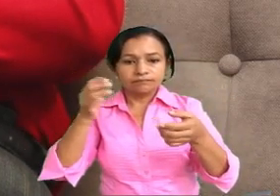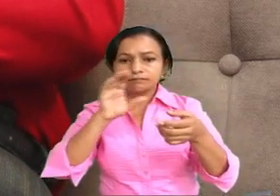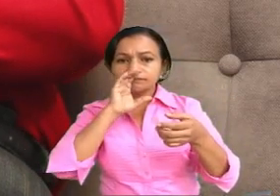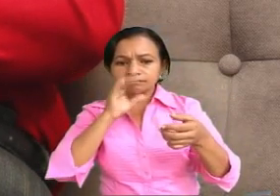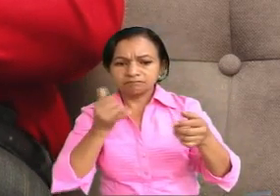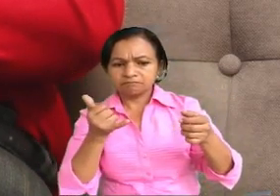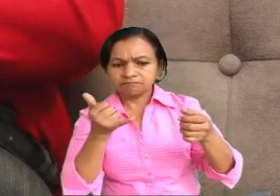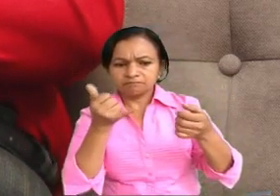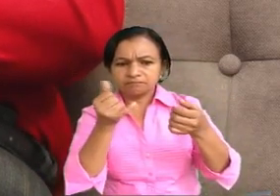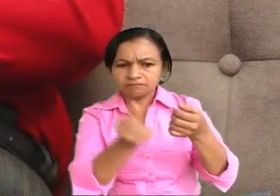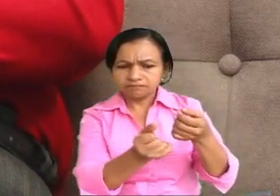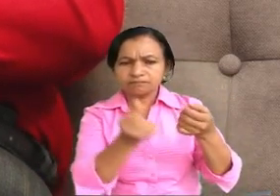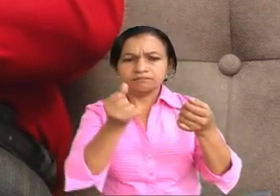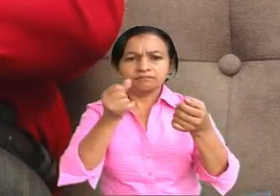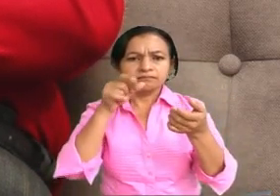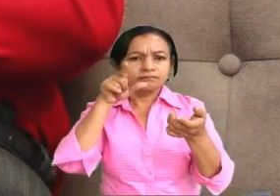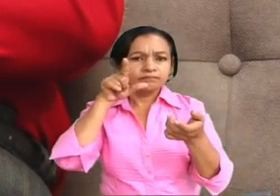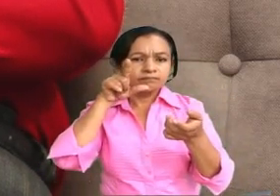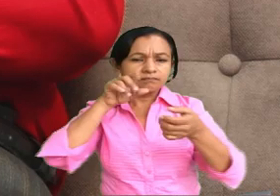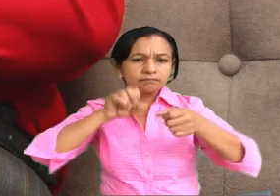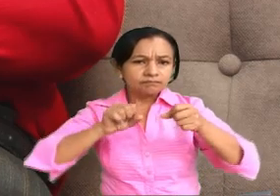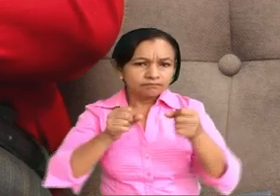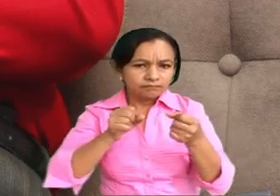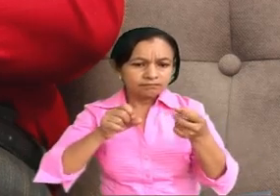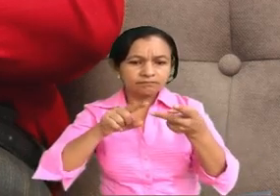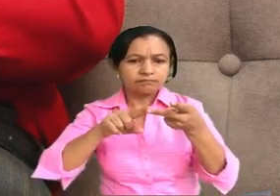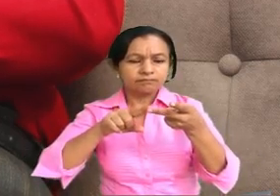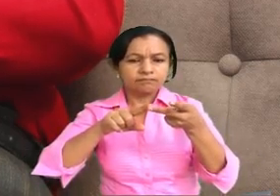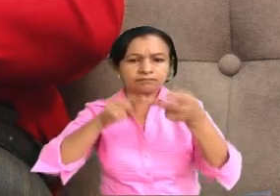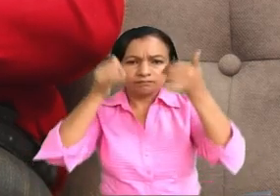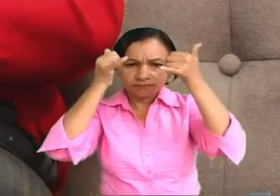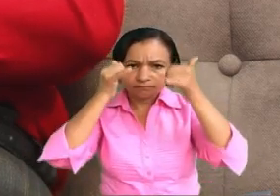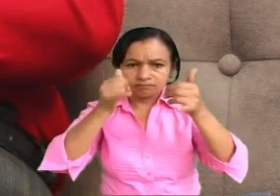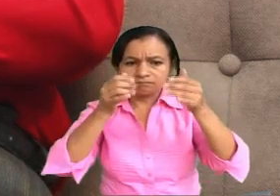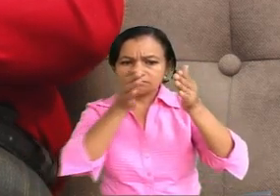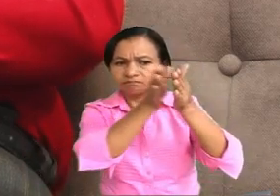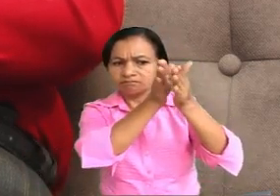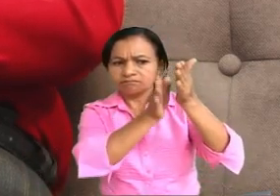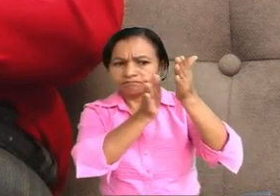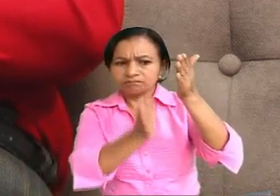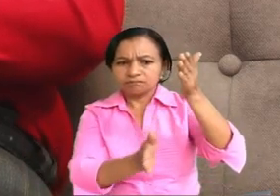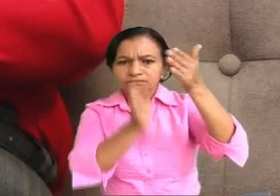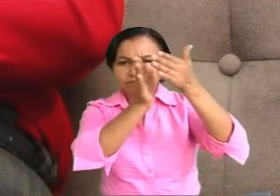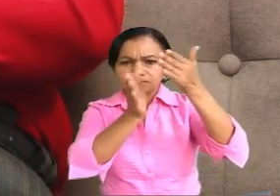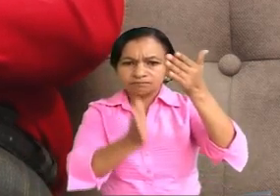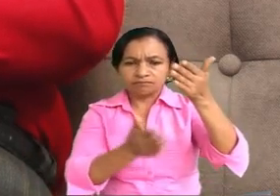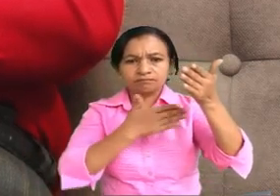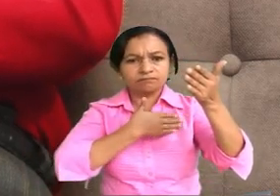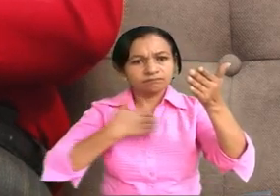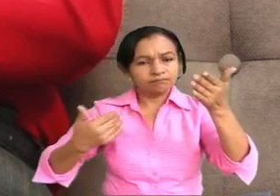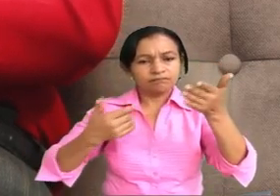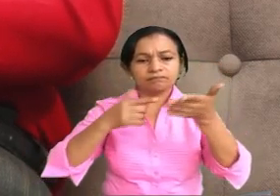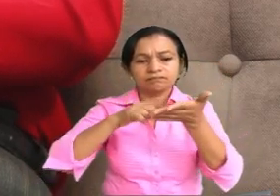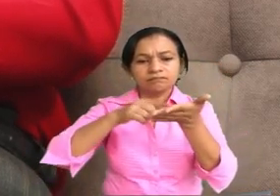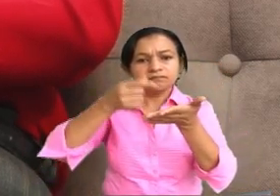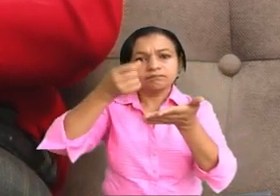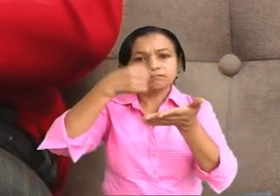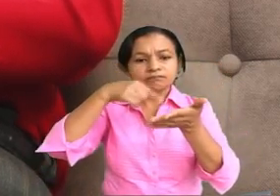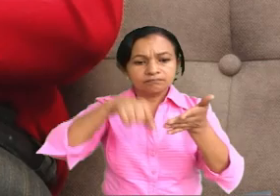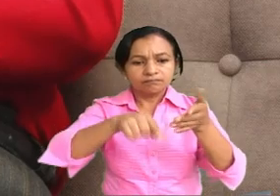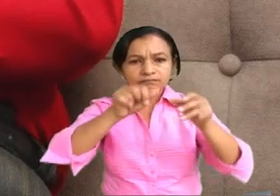cerdo, a la gallina, a la vaca, y cómo destazarlo, cómo producir mejor, cómo vitaminar. O sea, todo